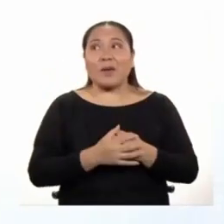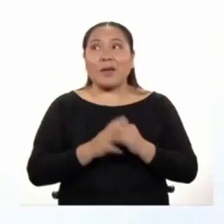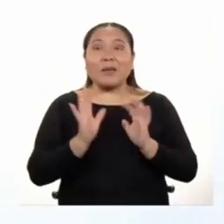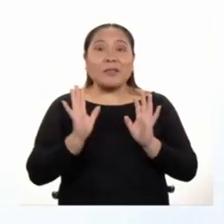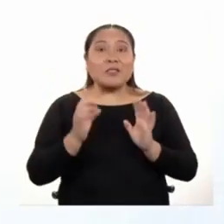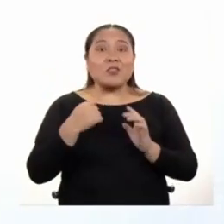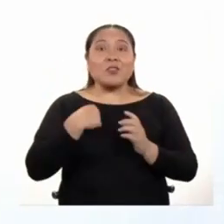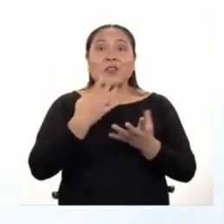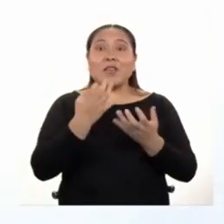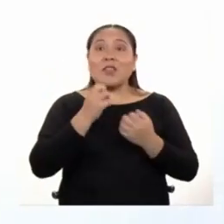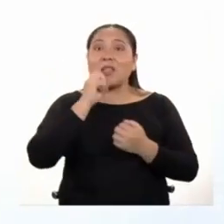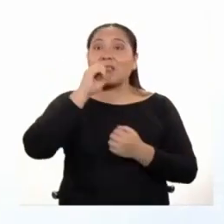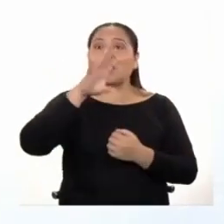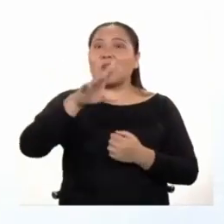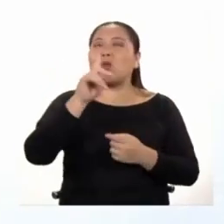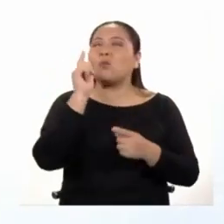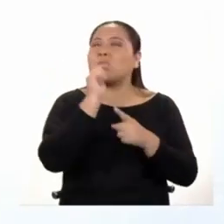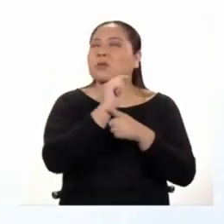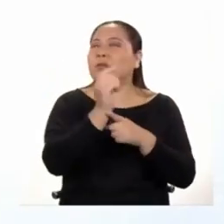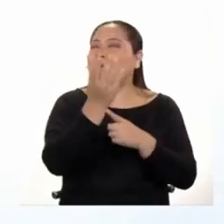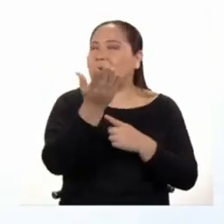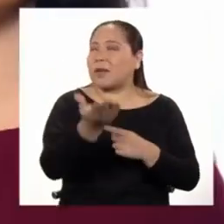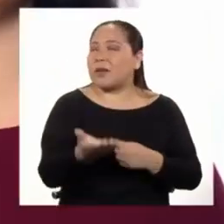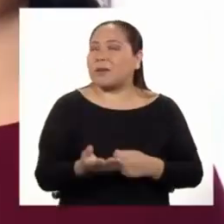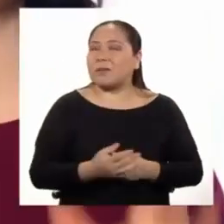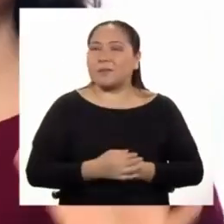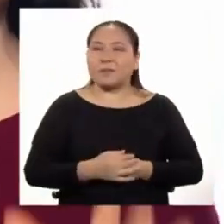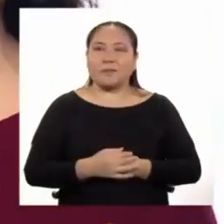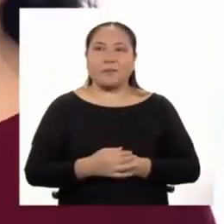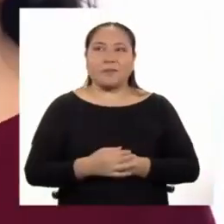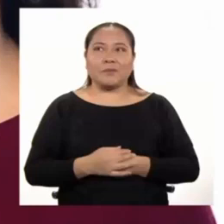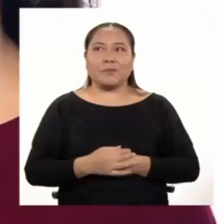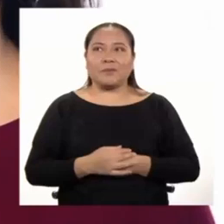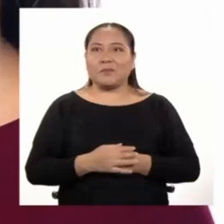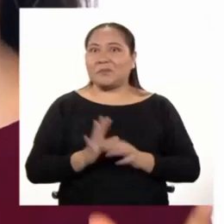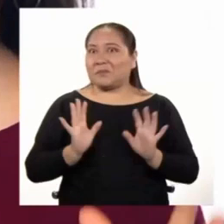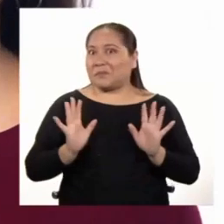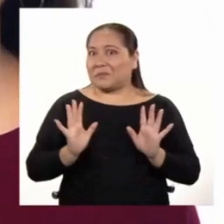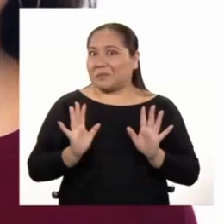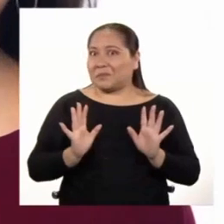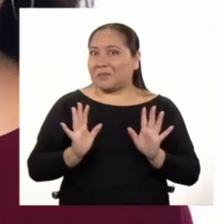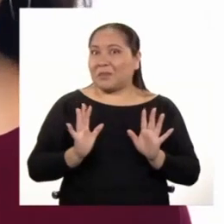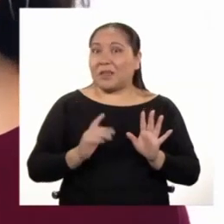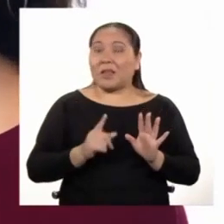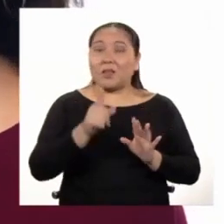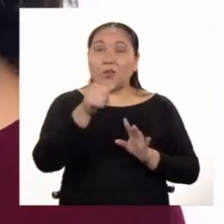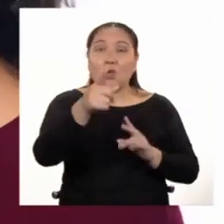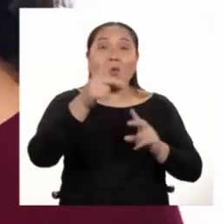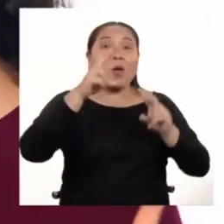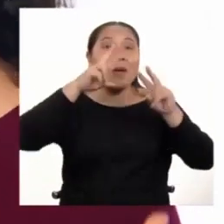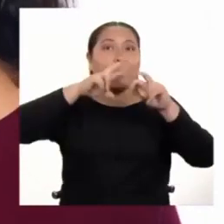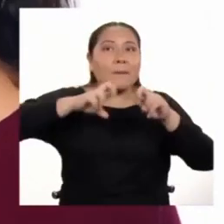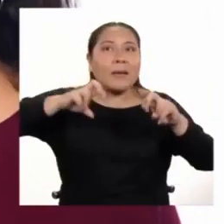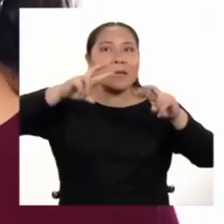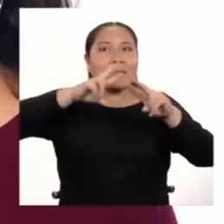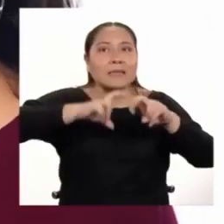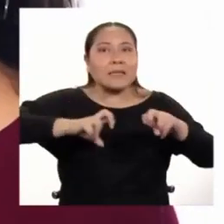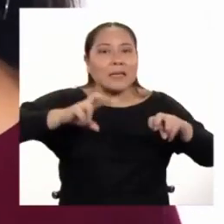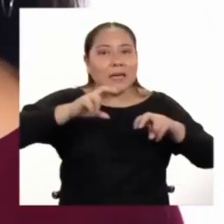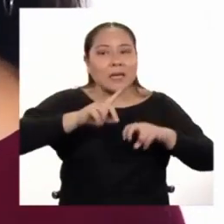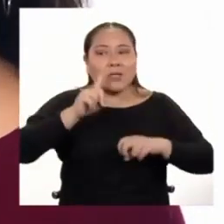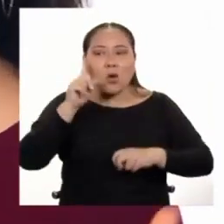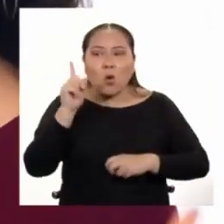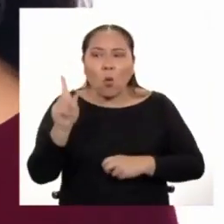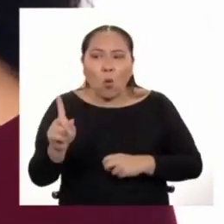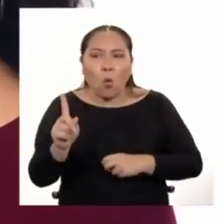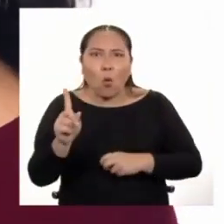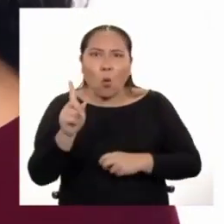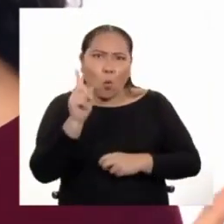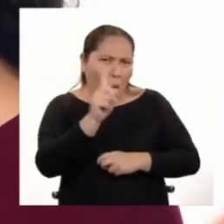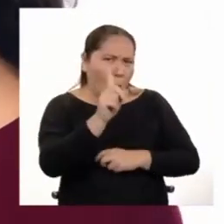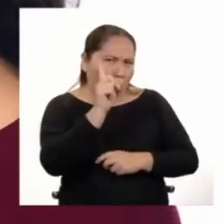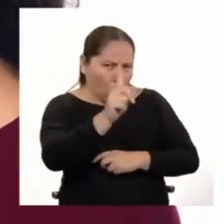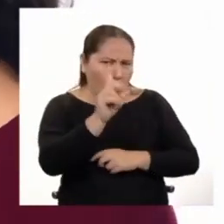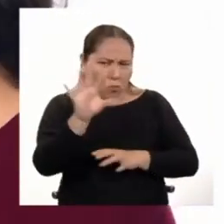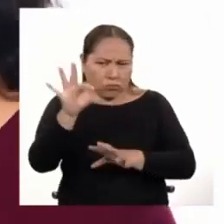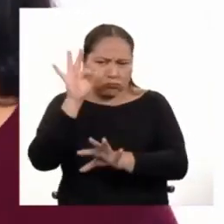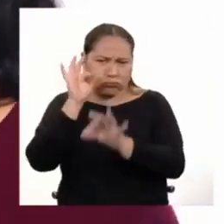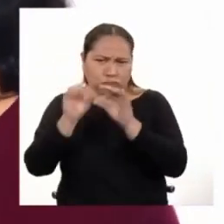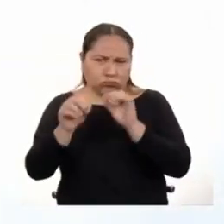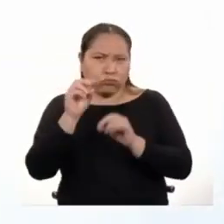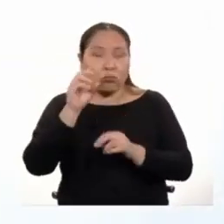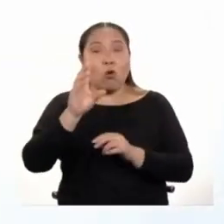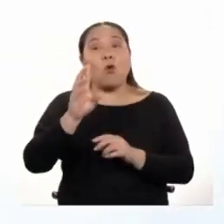quiero proponerles un reto. ¿Qué tal si investigan sobre alguno de los jugadores que aparecieron en el